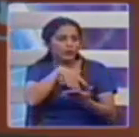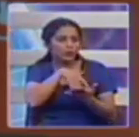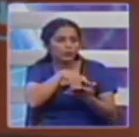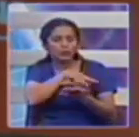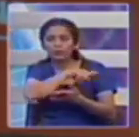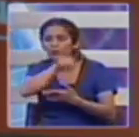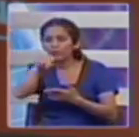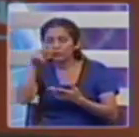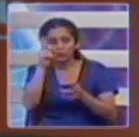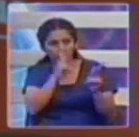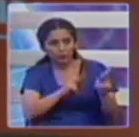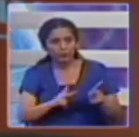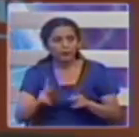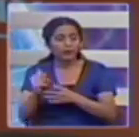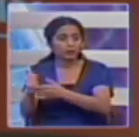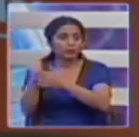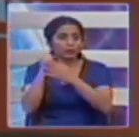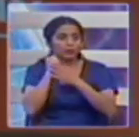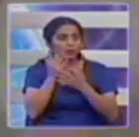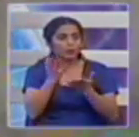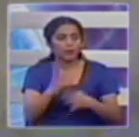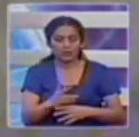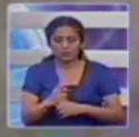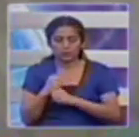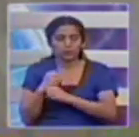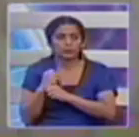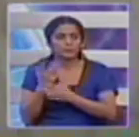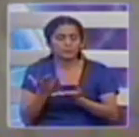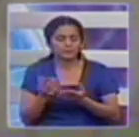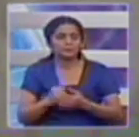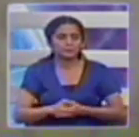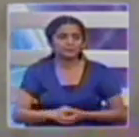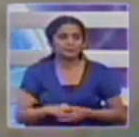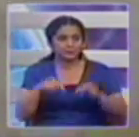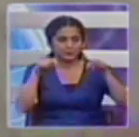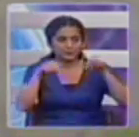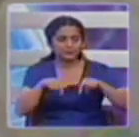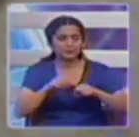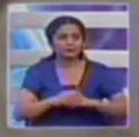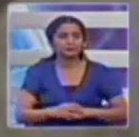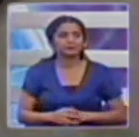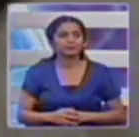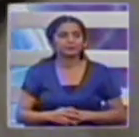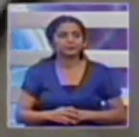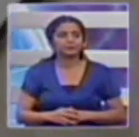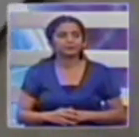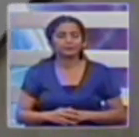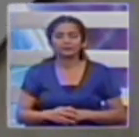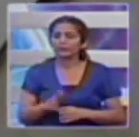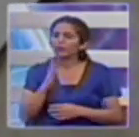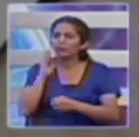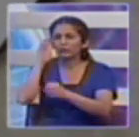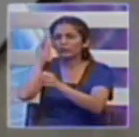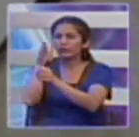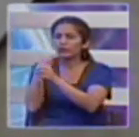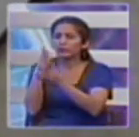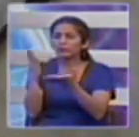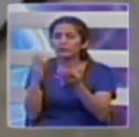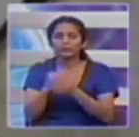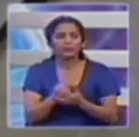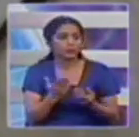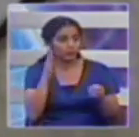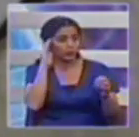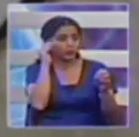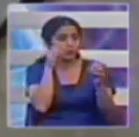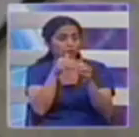un plan que sea viable y prácticamente medible para todo el trabajo que vamos a realizar en beneficio de los cuencanos y cuencanas. ¿Cuál es el objetivo, coronel? El objetivo